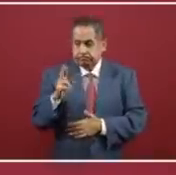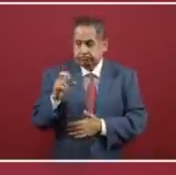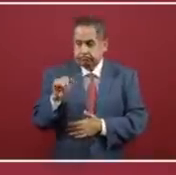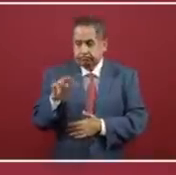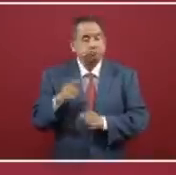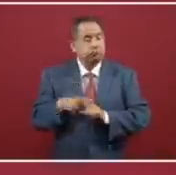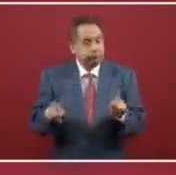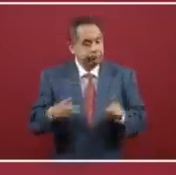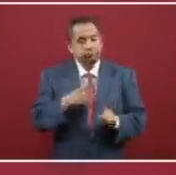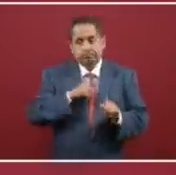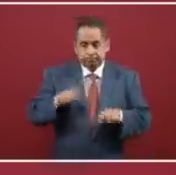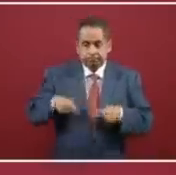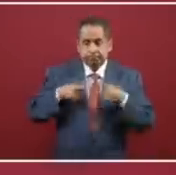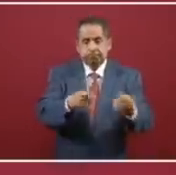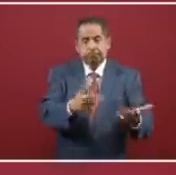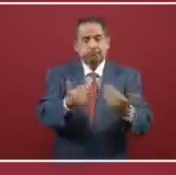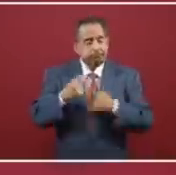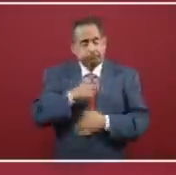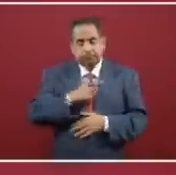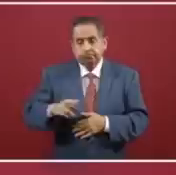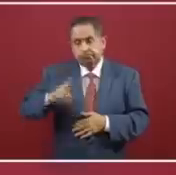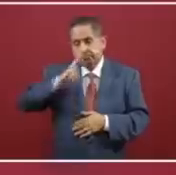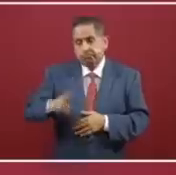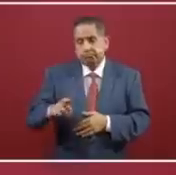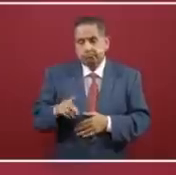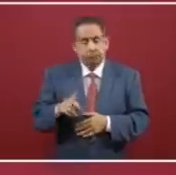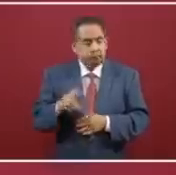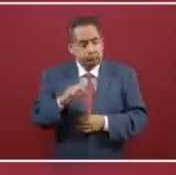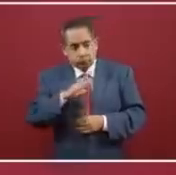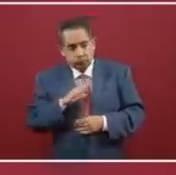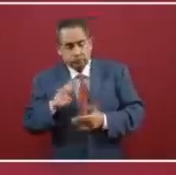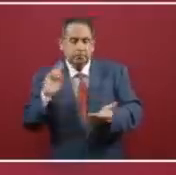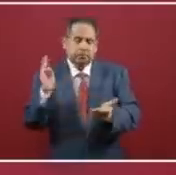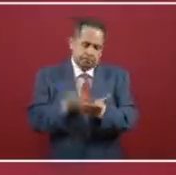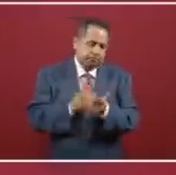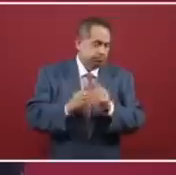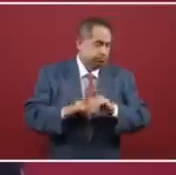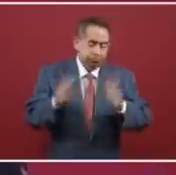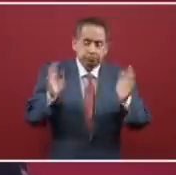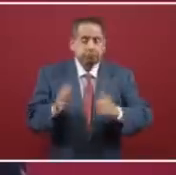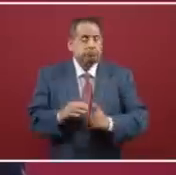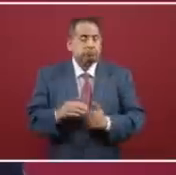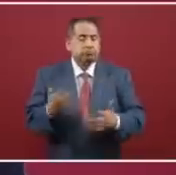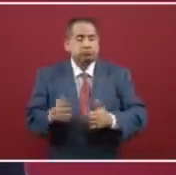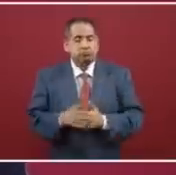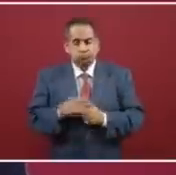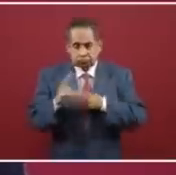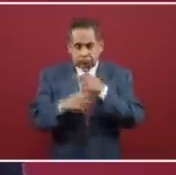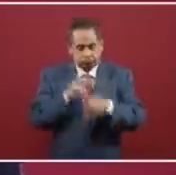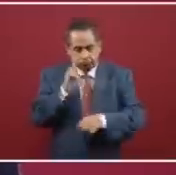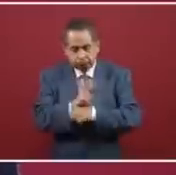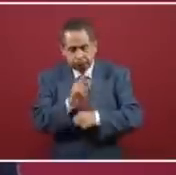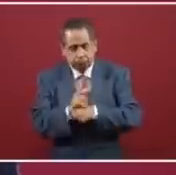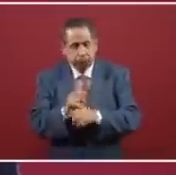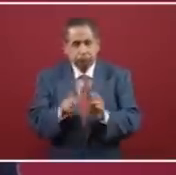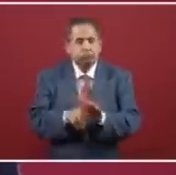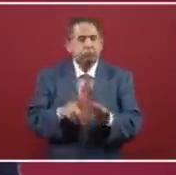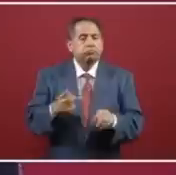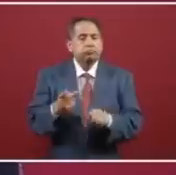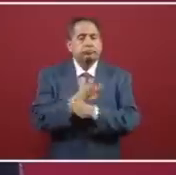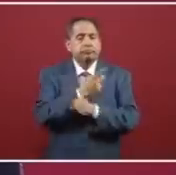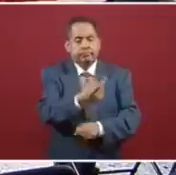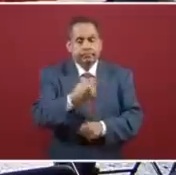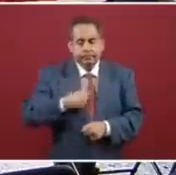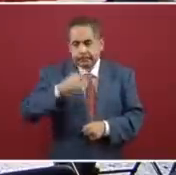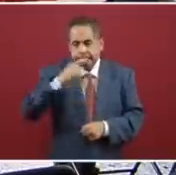específicamente a la empresa y debe responderlo si no se hace acreedora y estaremos pendientes cuál es la